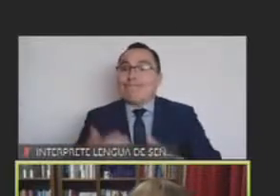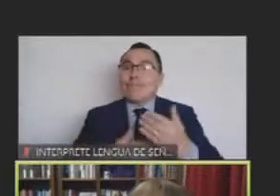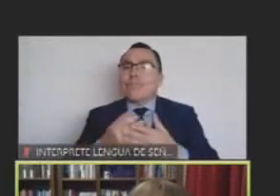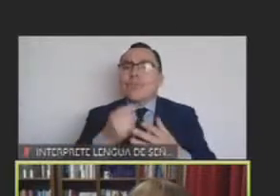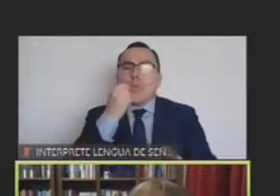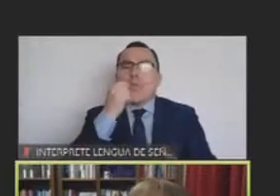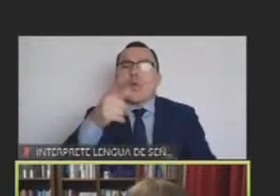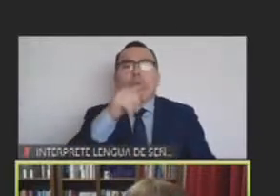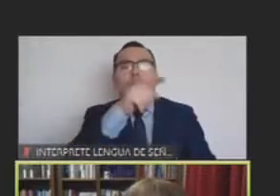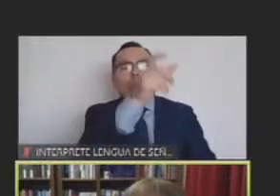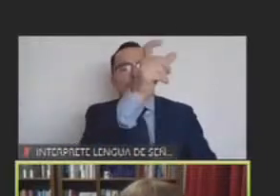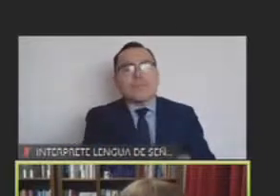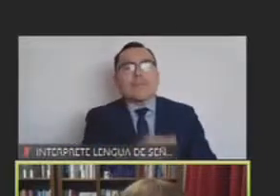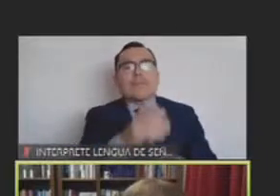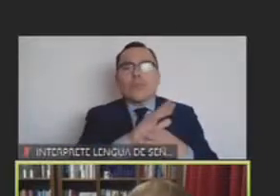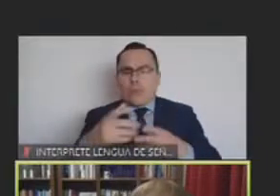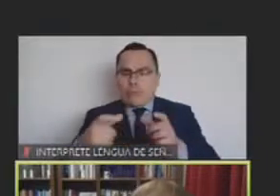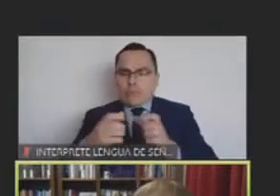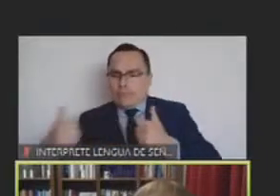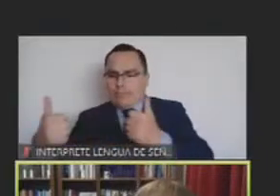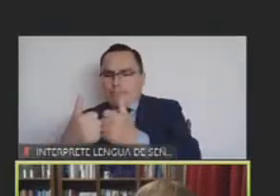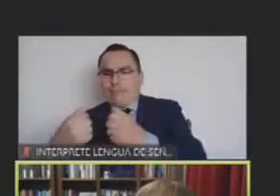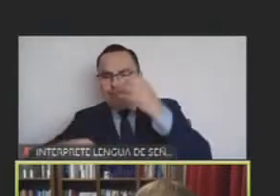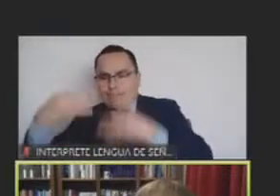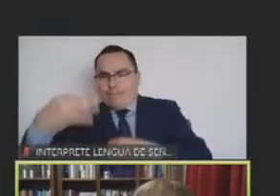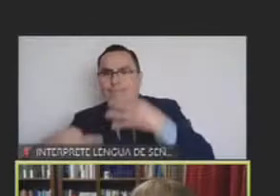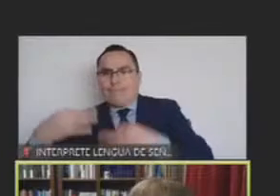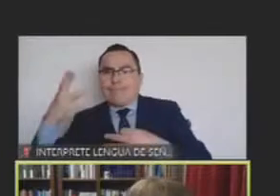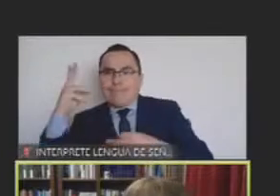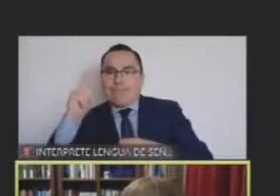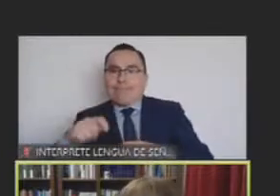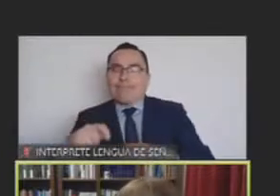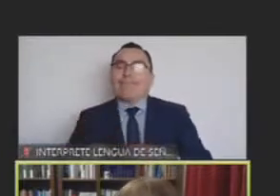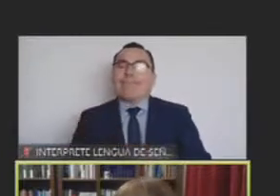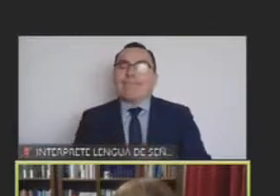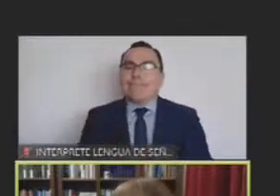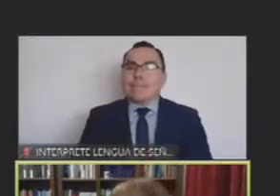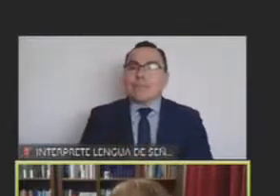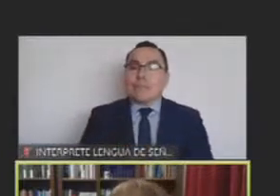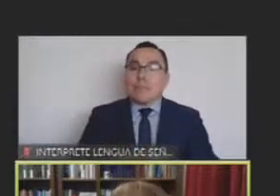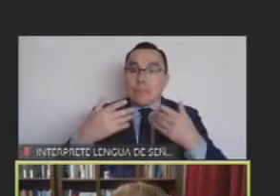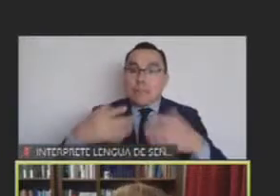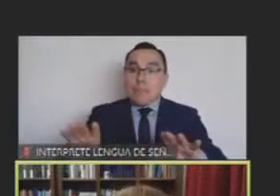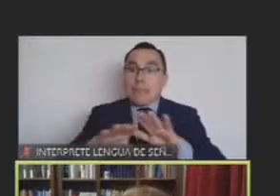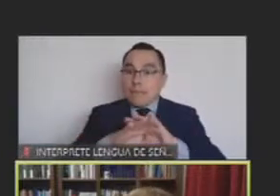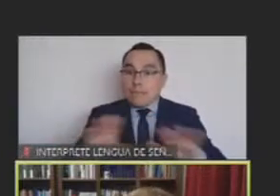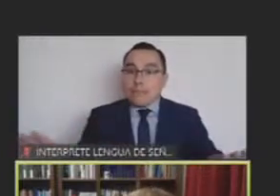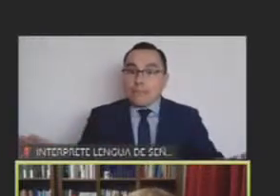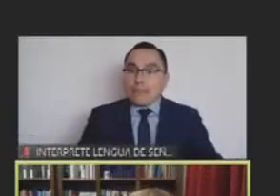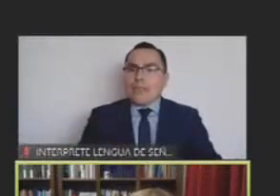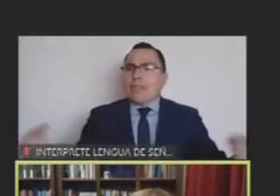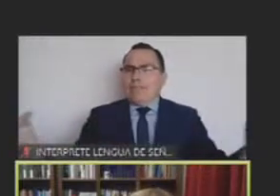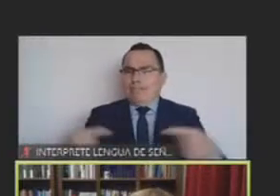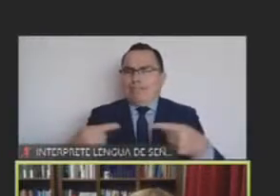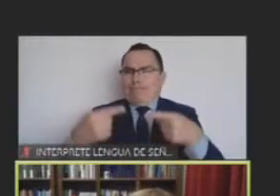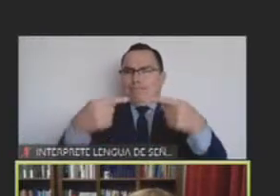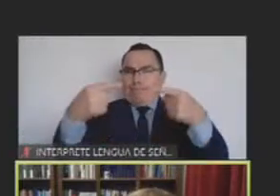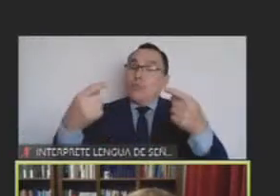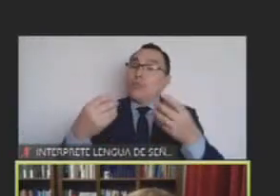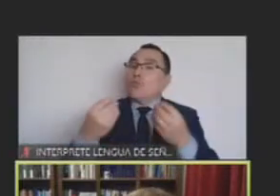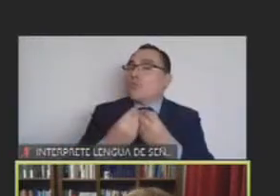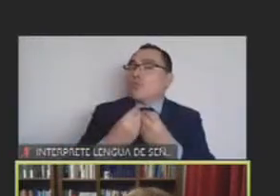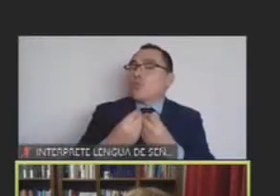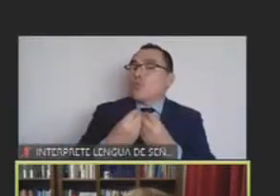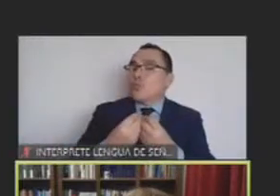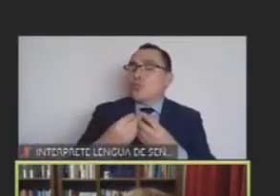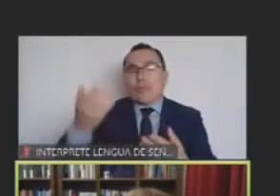le corresponde a los tribunales y a ellas frente a los tribunales. Para terminar, se ha discutido mucho el tema de